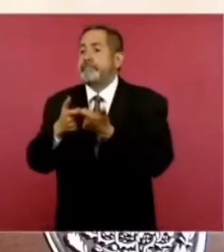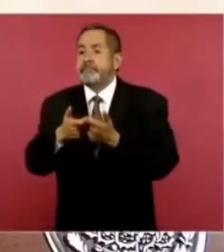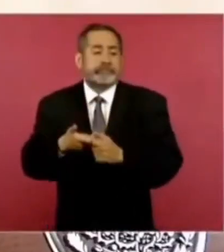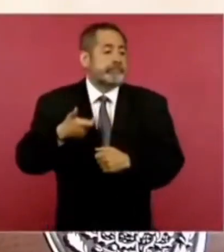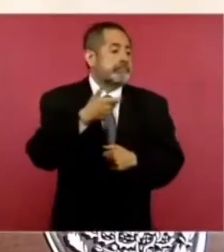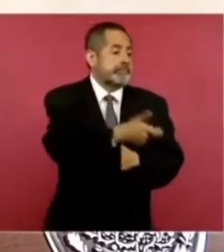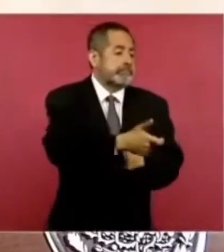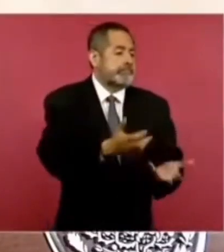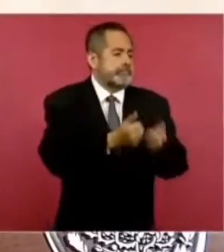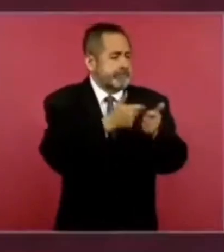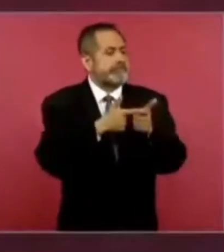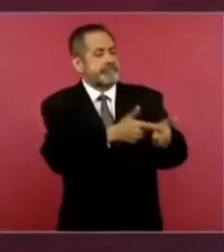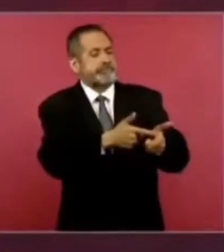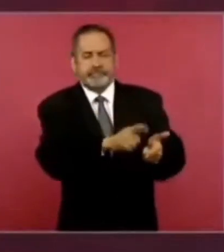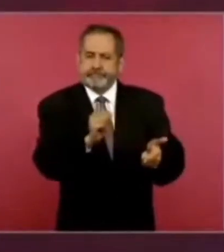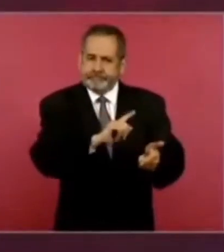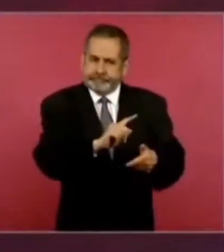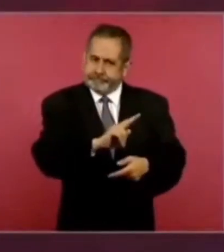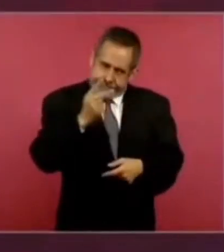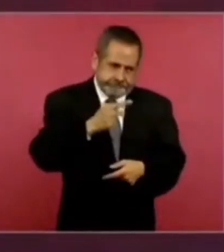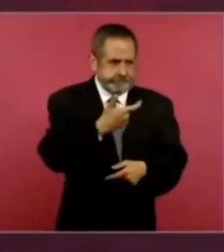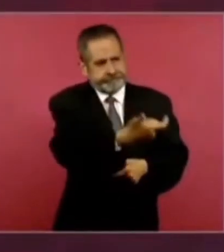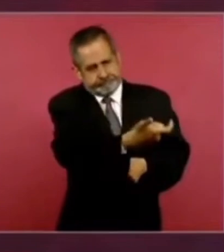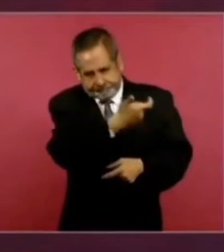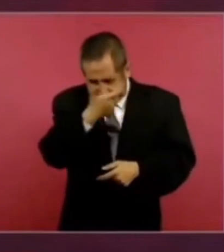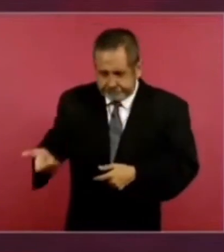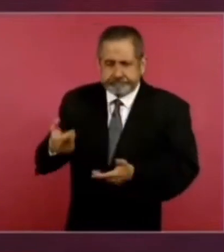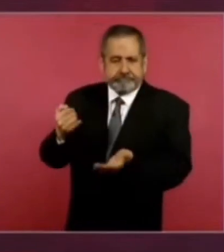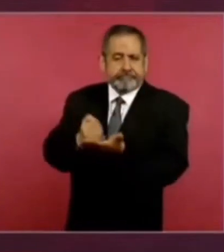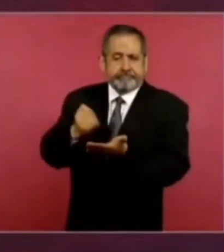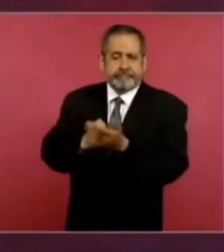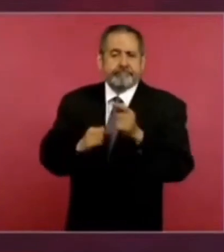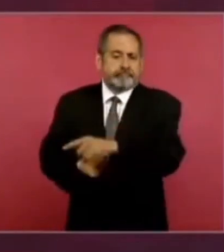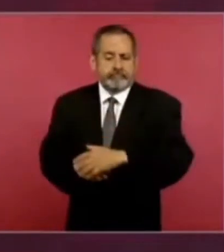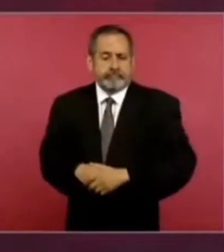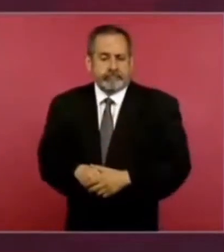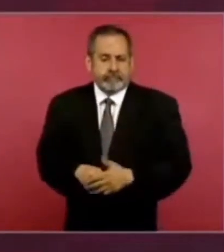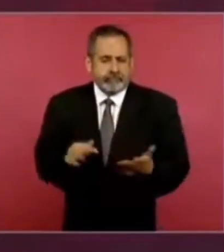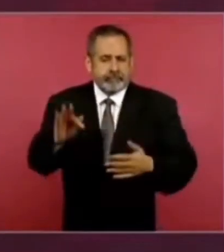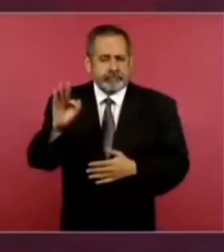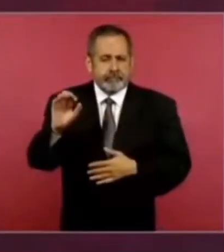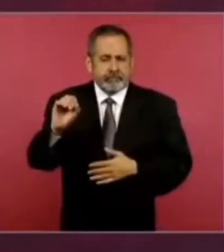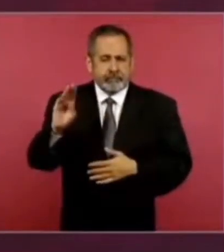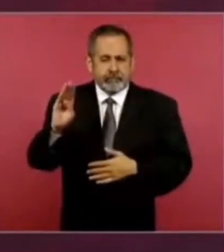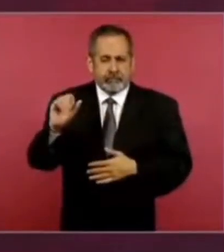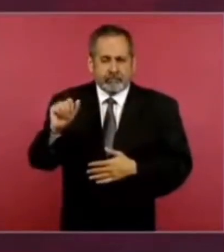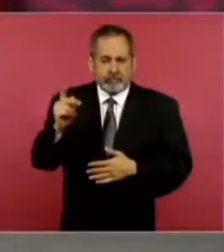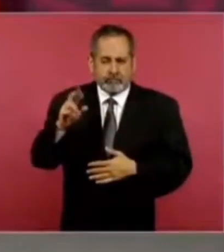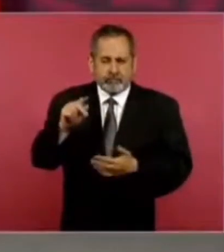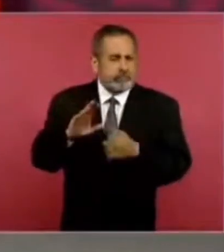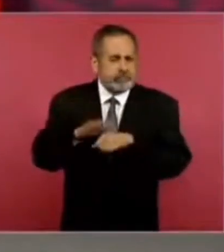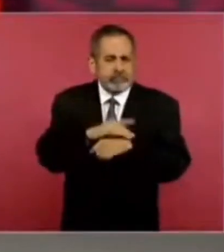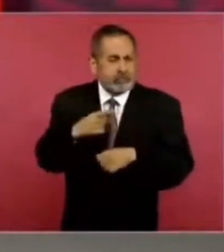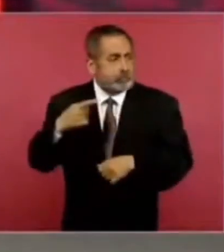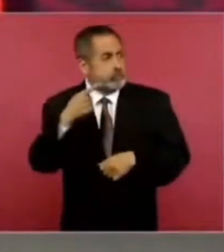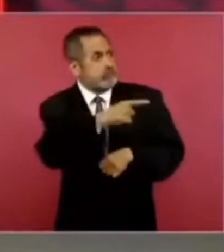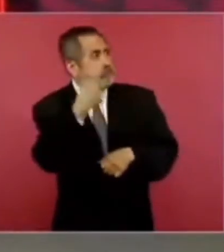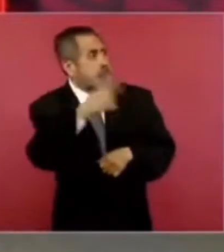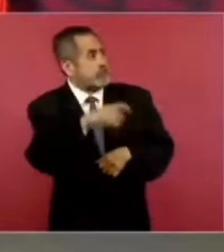adelante. Y también cuando hay juicios de esta naturaleza, se protege a los